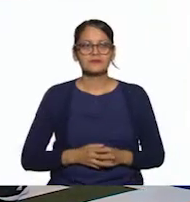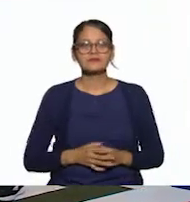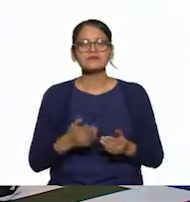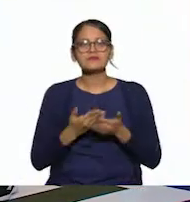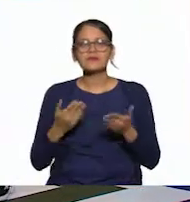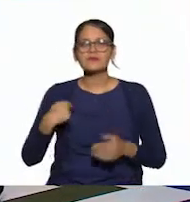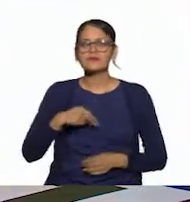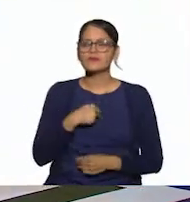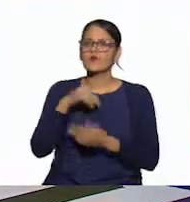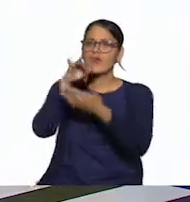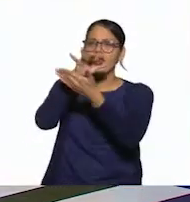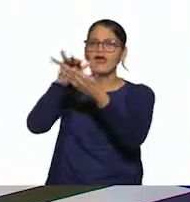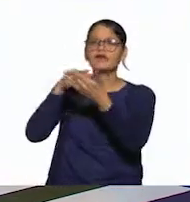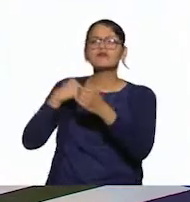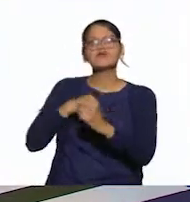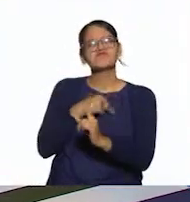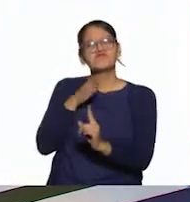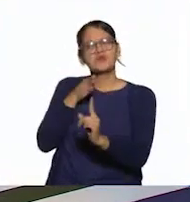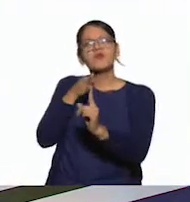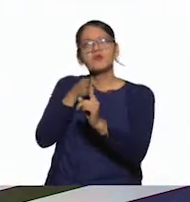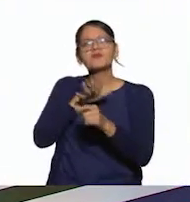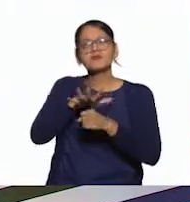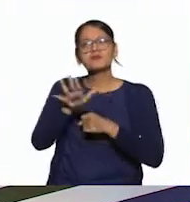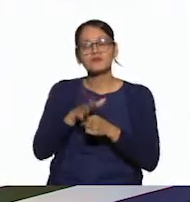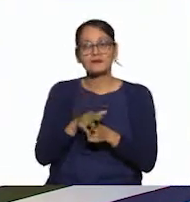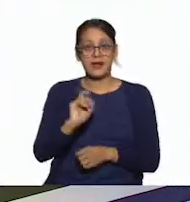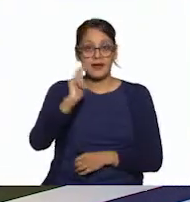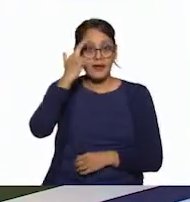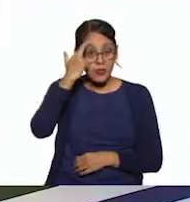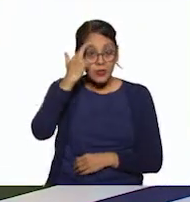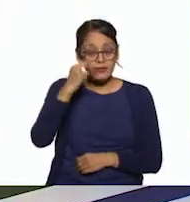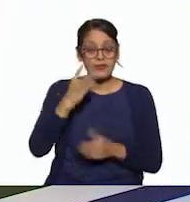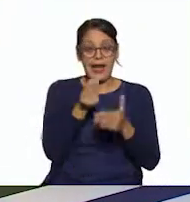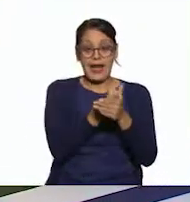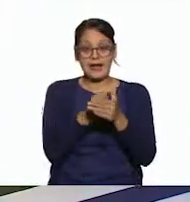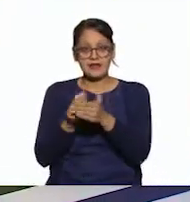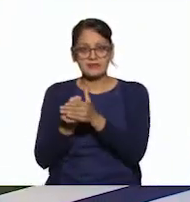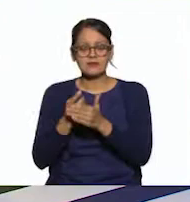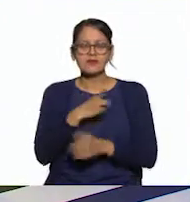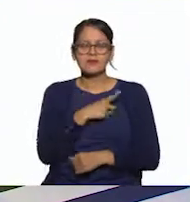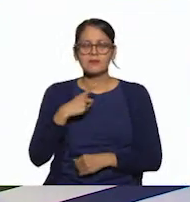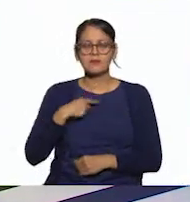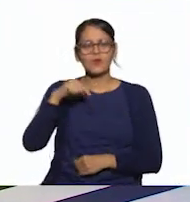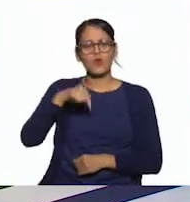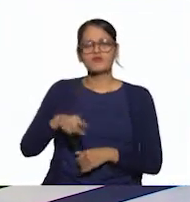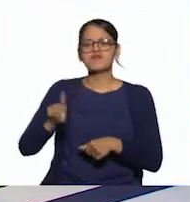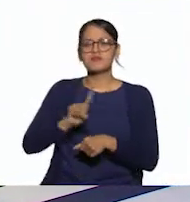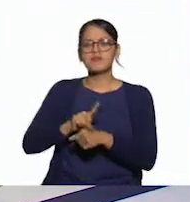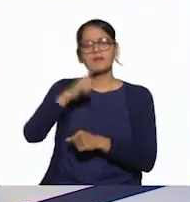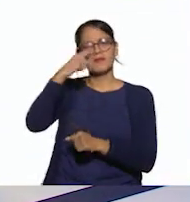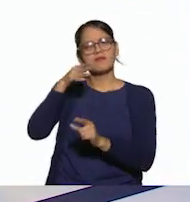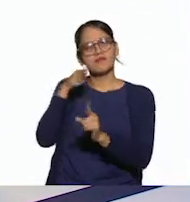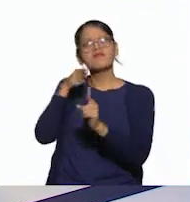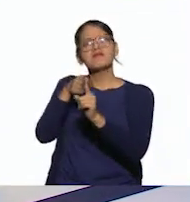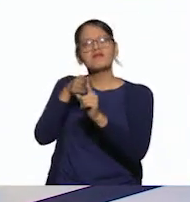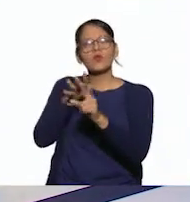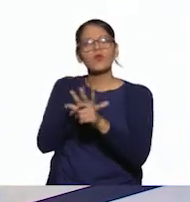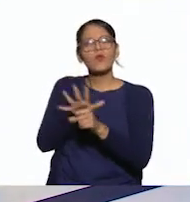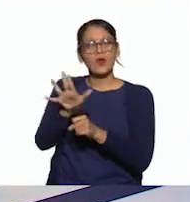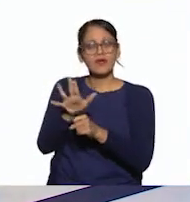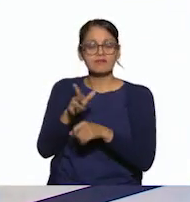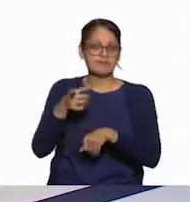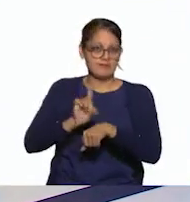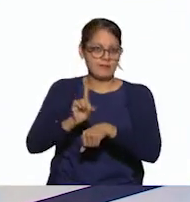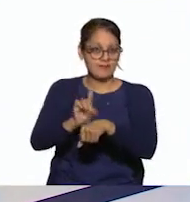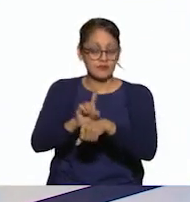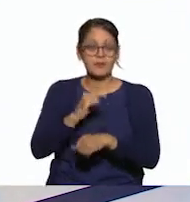vamos a leer nuestro propósito. Recuerda que todas las clases nosotros tenemos que llegar a un propósito o alguna meta. Vamos a ver si el